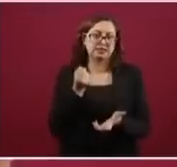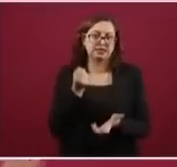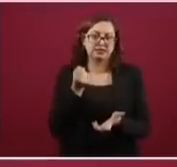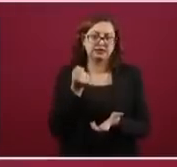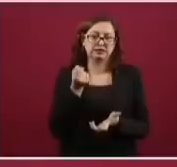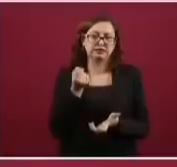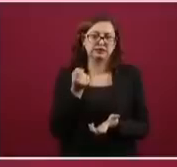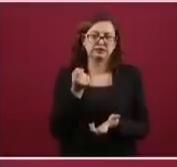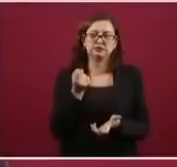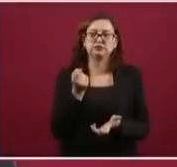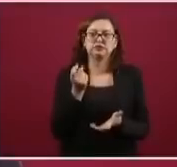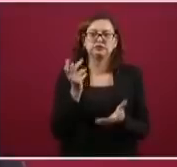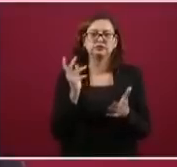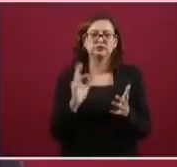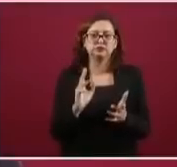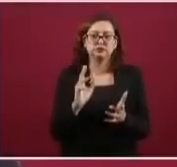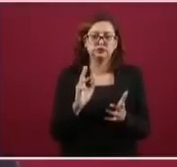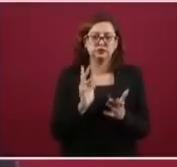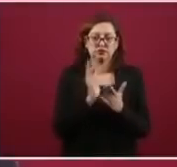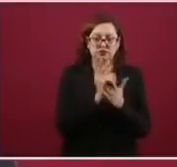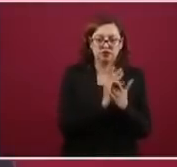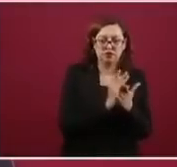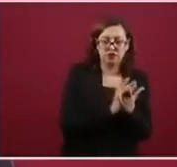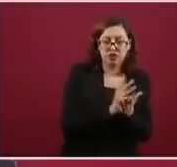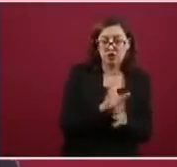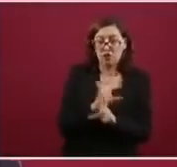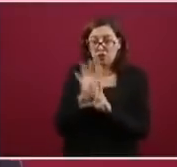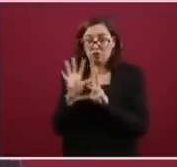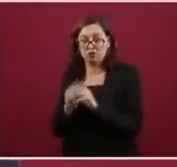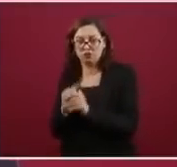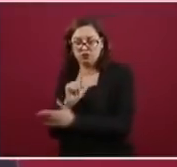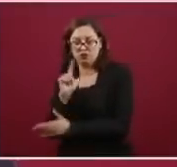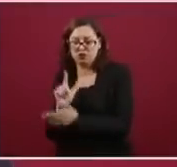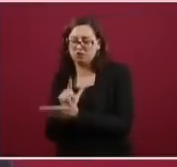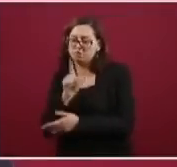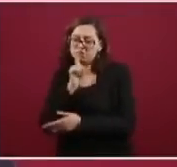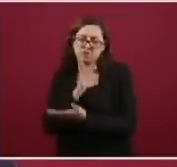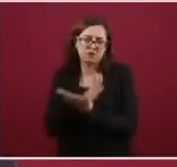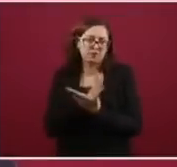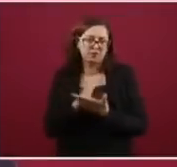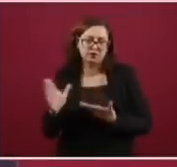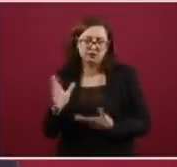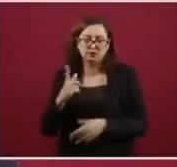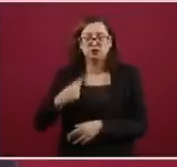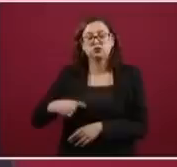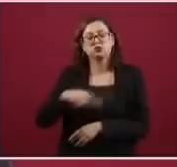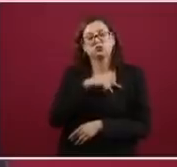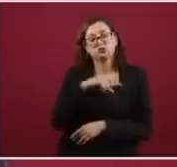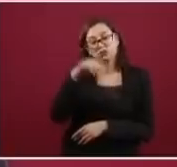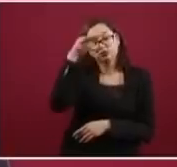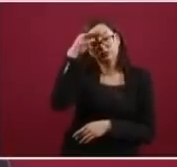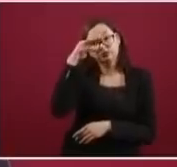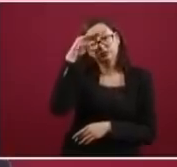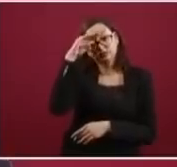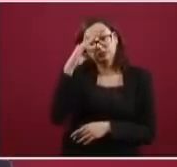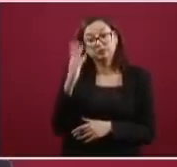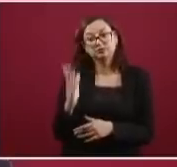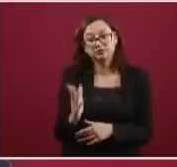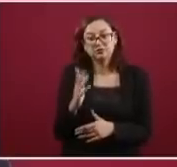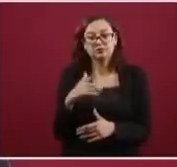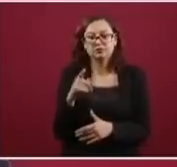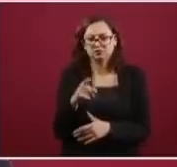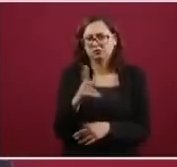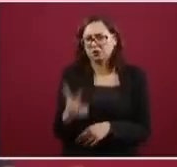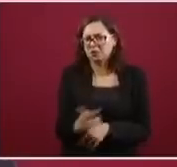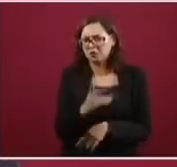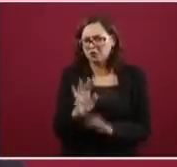no son parte del aparato jurídico lo que nosotros sí creemos si es algo que le vamos a apostar y es muy importante en ese sentido su